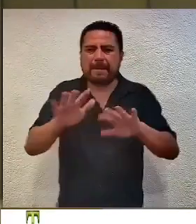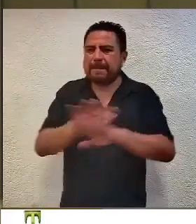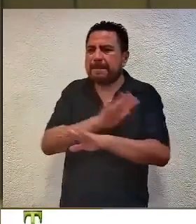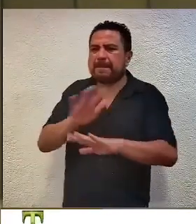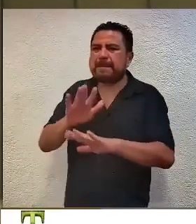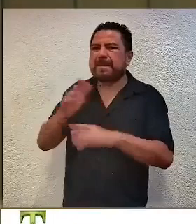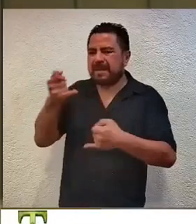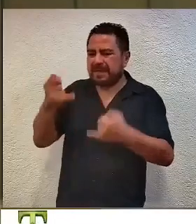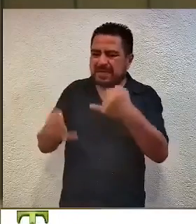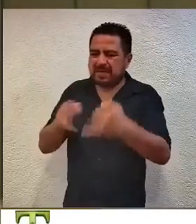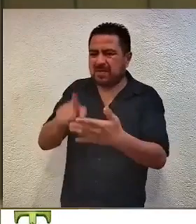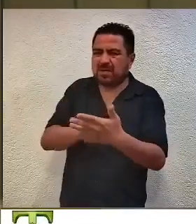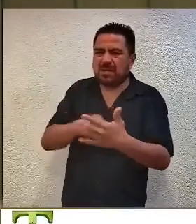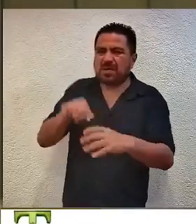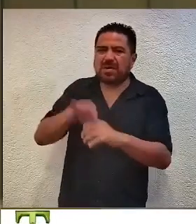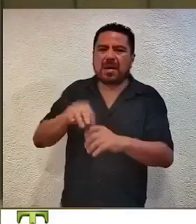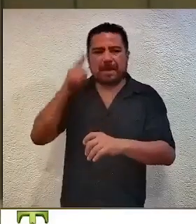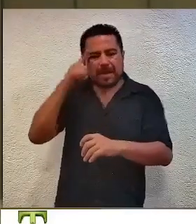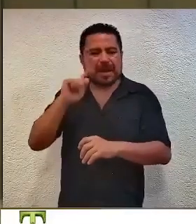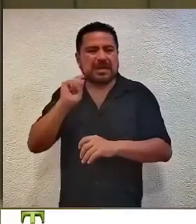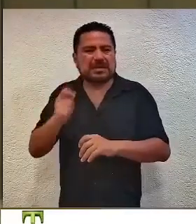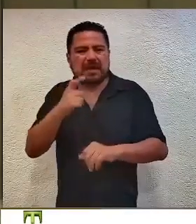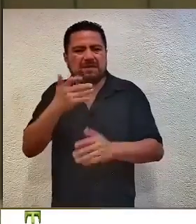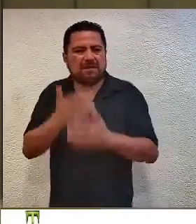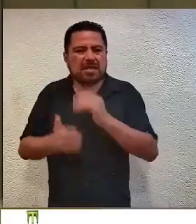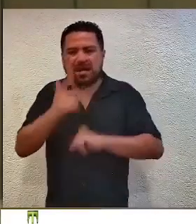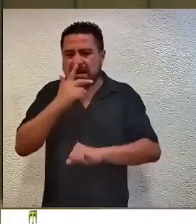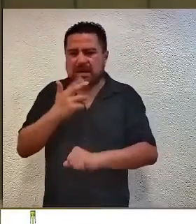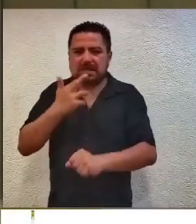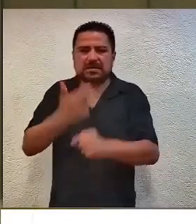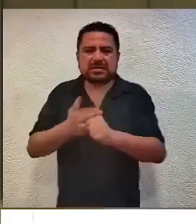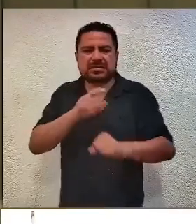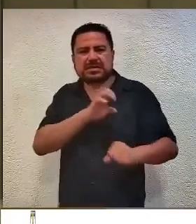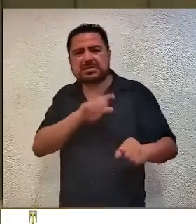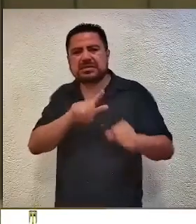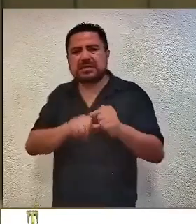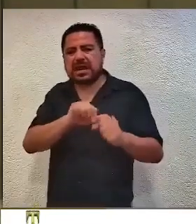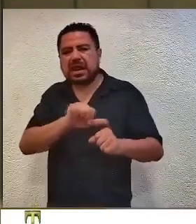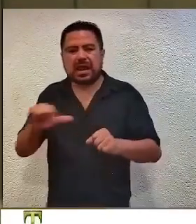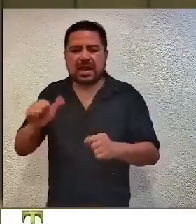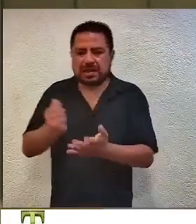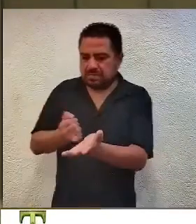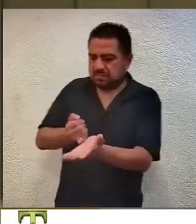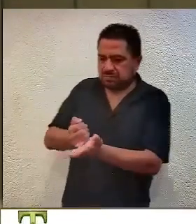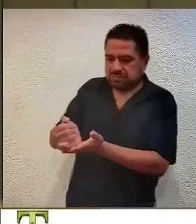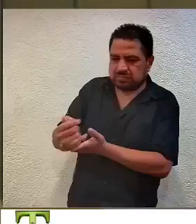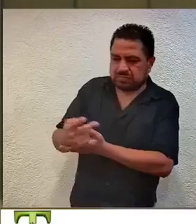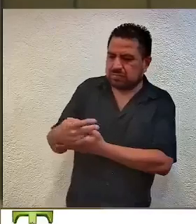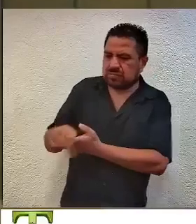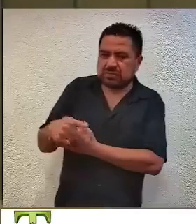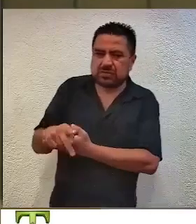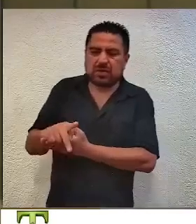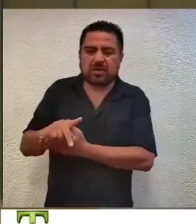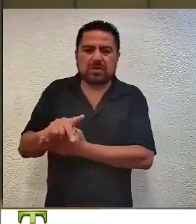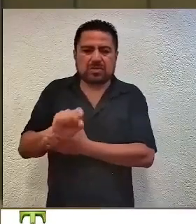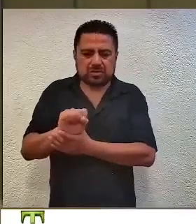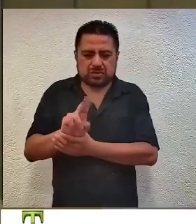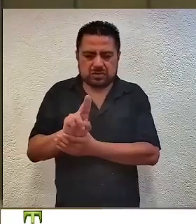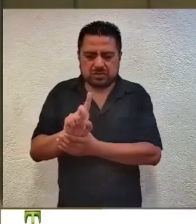tribunales electorales para justificar su incompetencia, específicamente en la sentencia sub